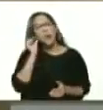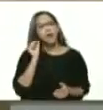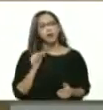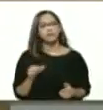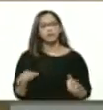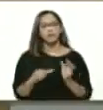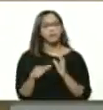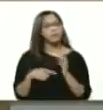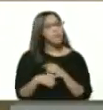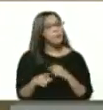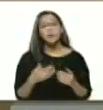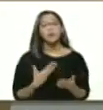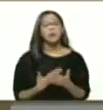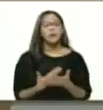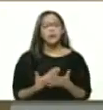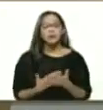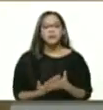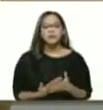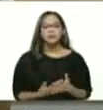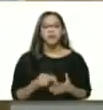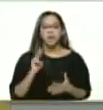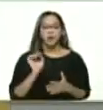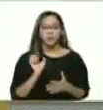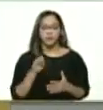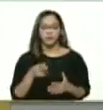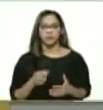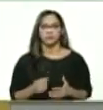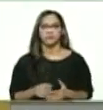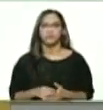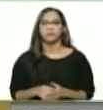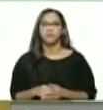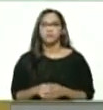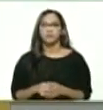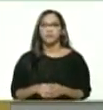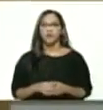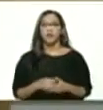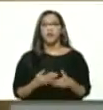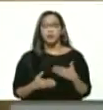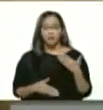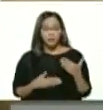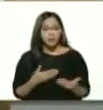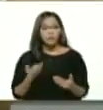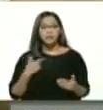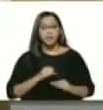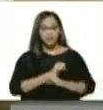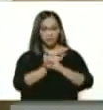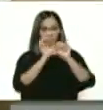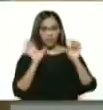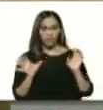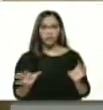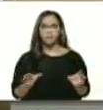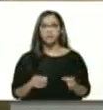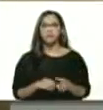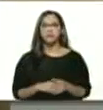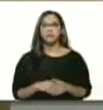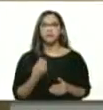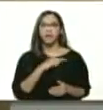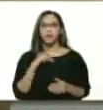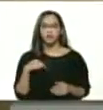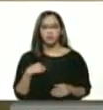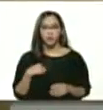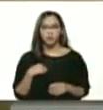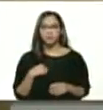lo que establece el partido la ub que este proceso tiene claramente para nosotros